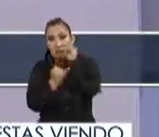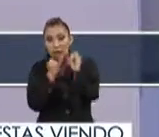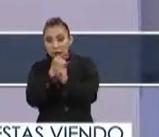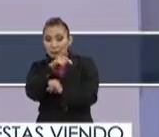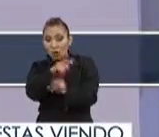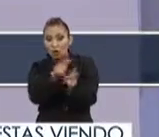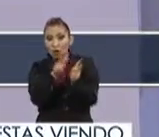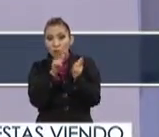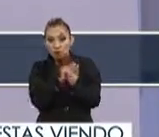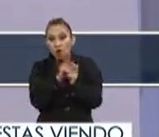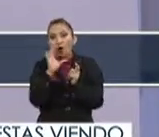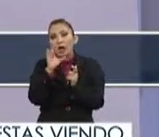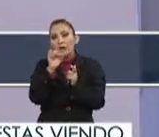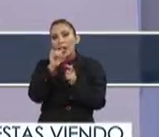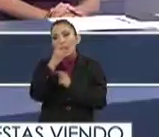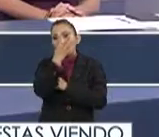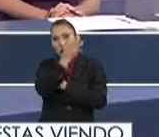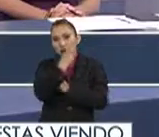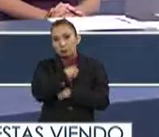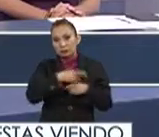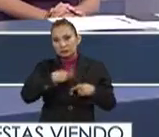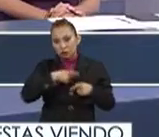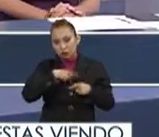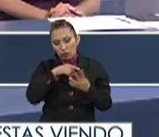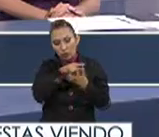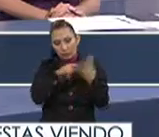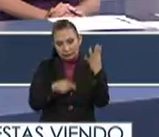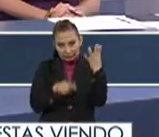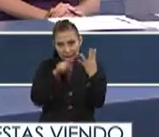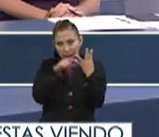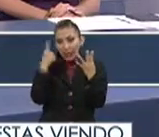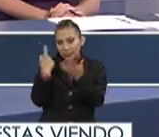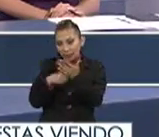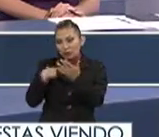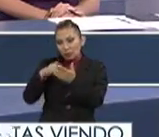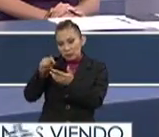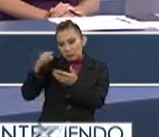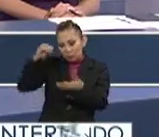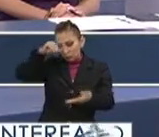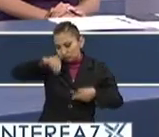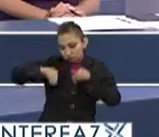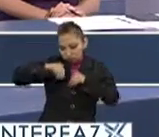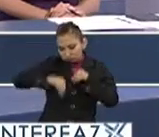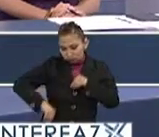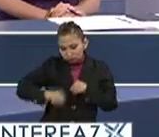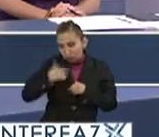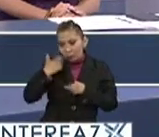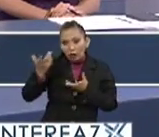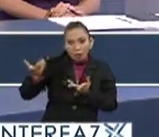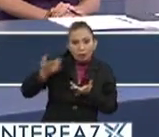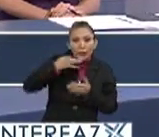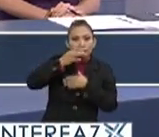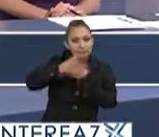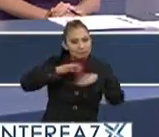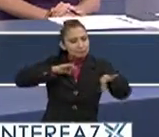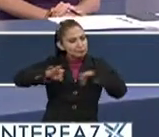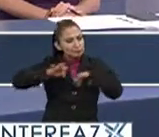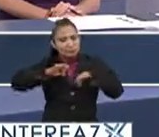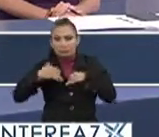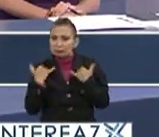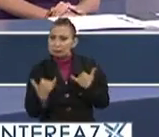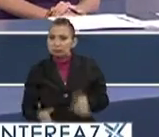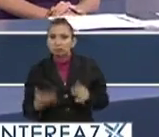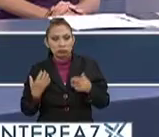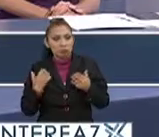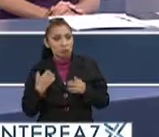también es otro grupo de cámara de 4 miembros dentro de los concertistas. Entonces, bueno, pues sí es una labor, la verdad,